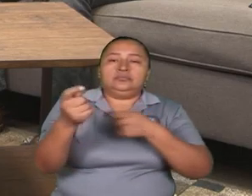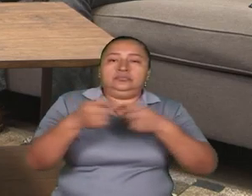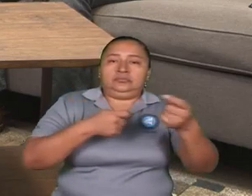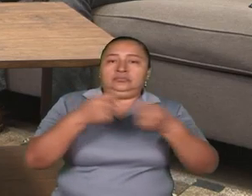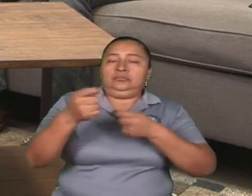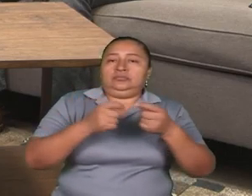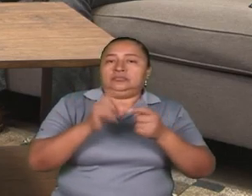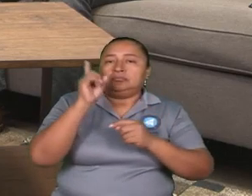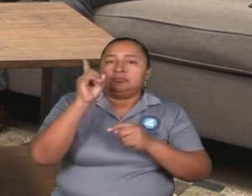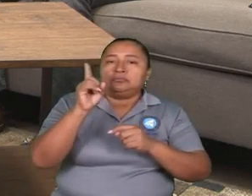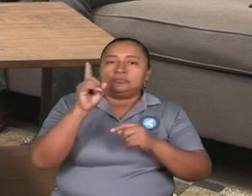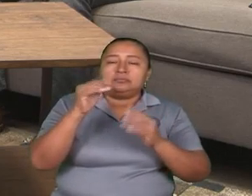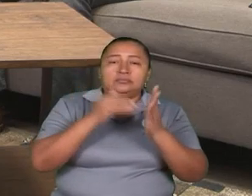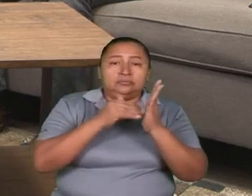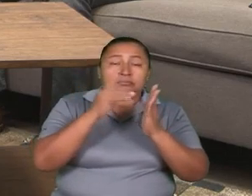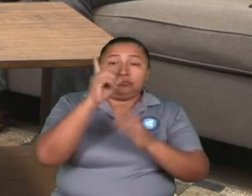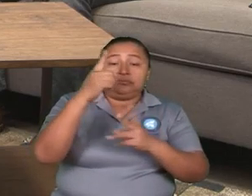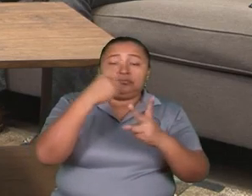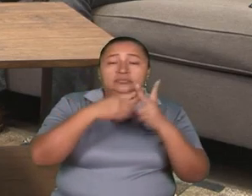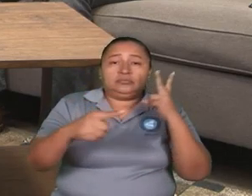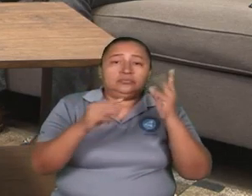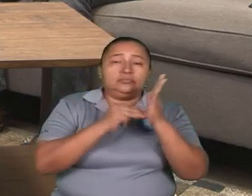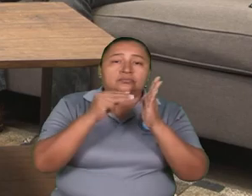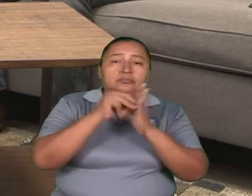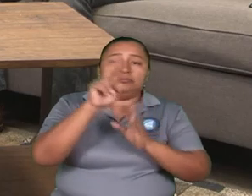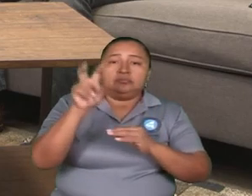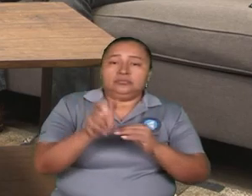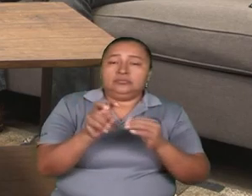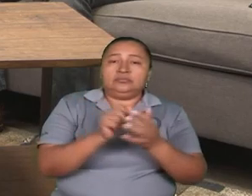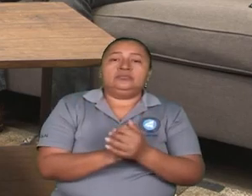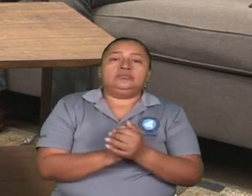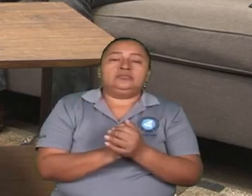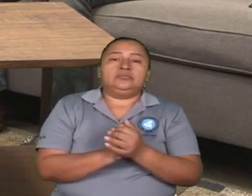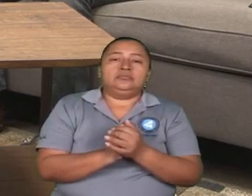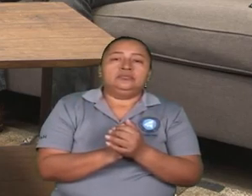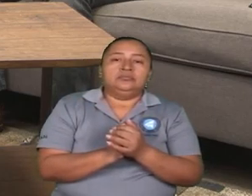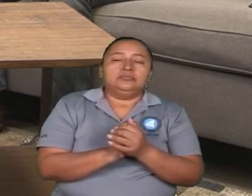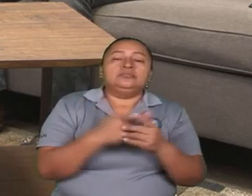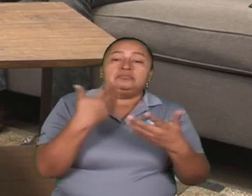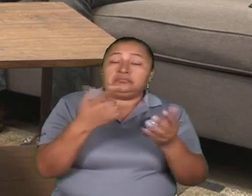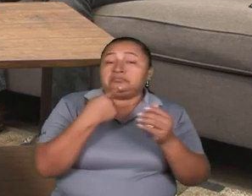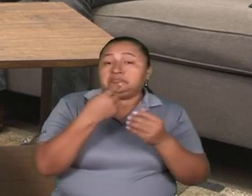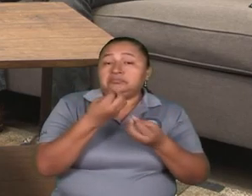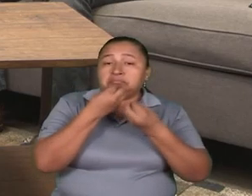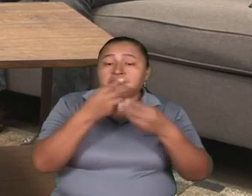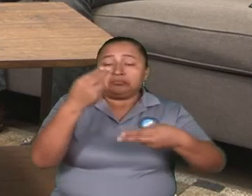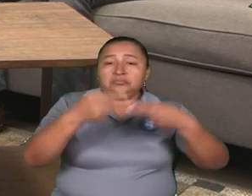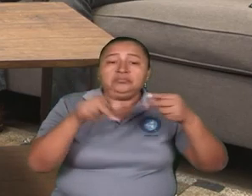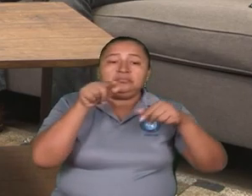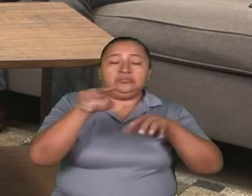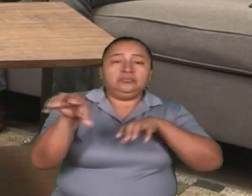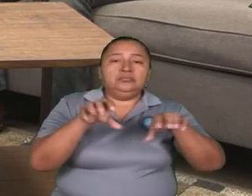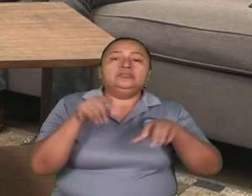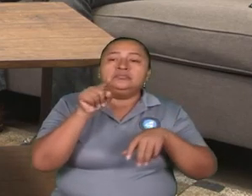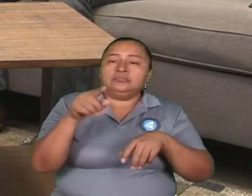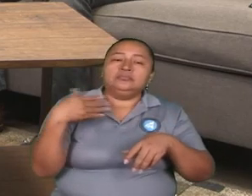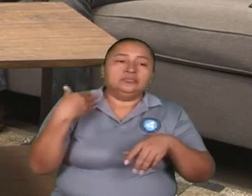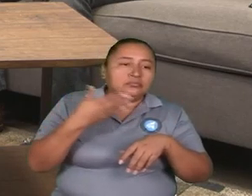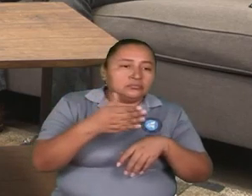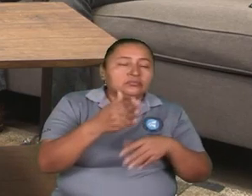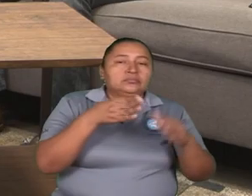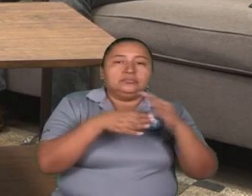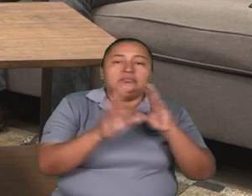de encuentro para que las familias nicaragüenses puedan recrearse también, pero también para que las otras familias que están dedicadas al trabajo, a